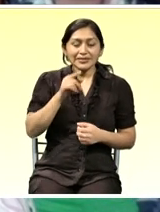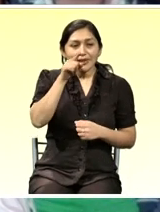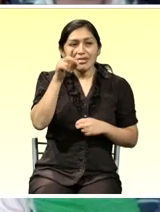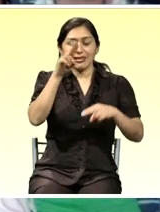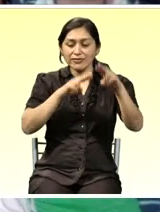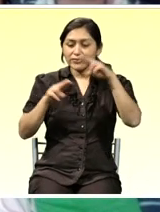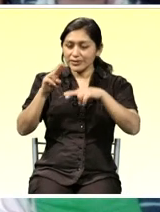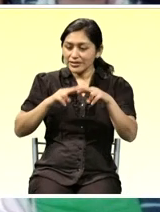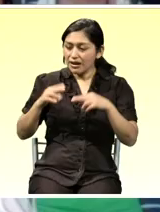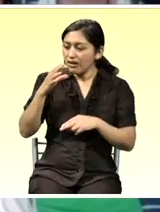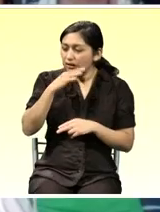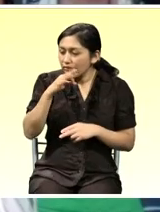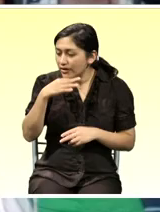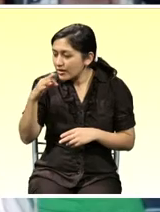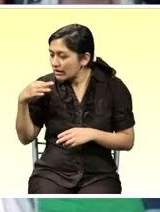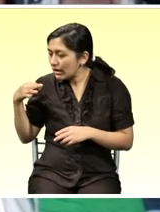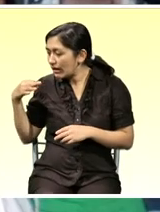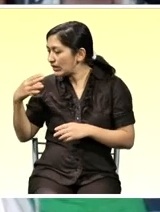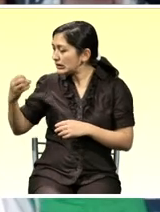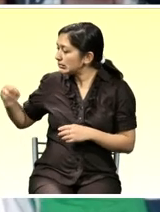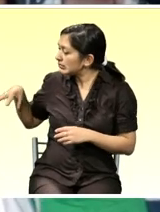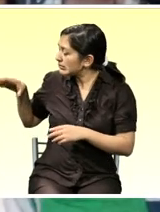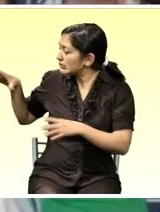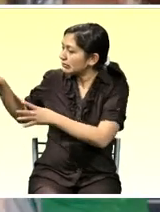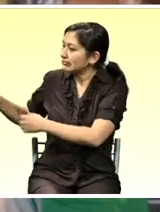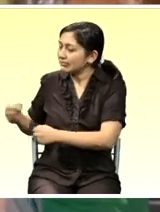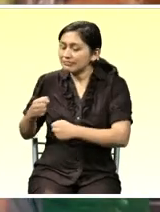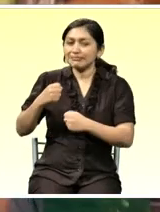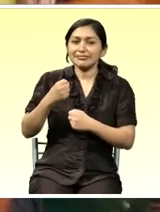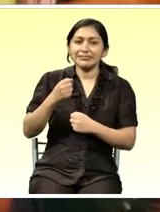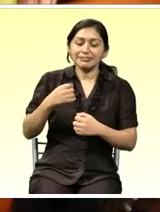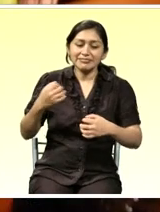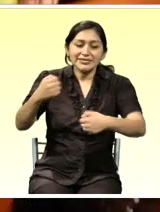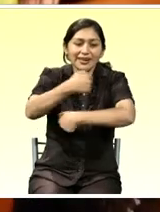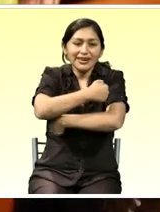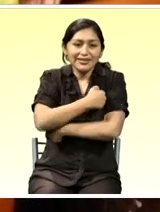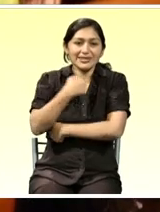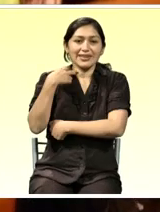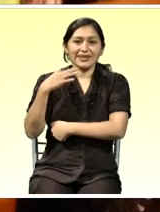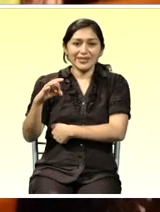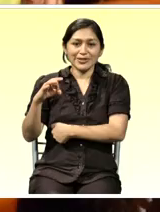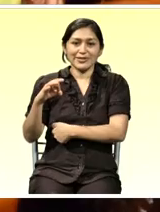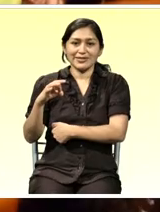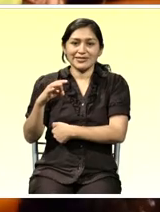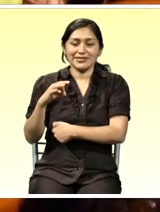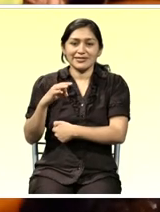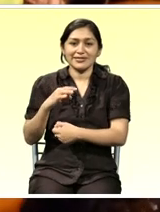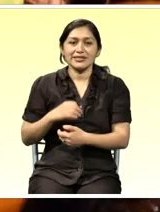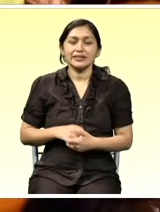descarriadas y que te consuelas abrazando a tus hijos. que andan perdidos.